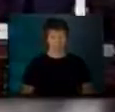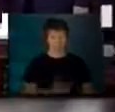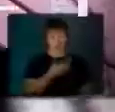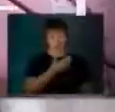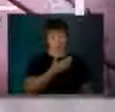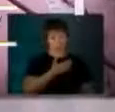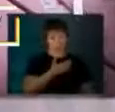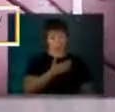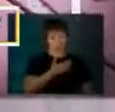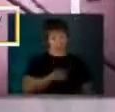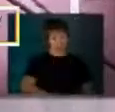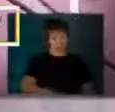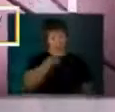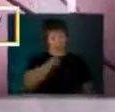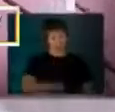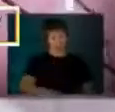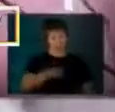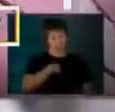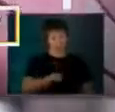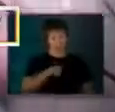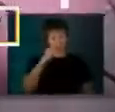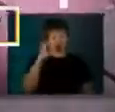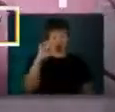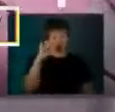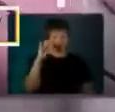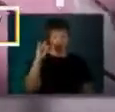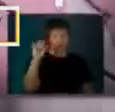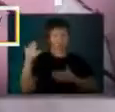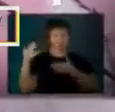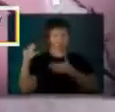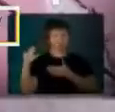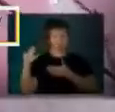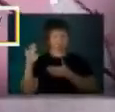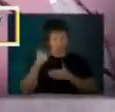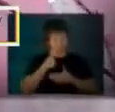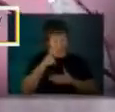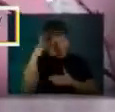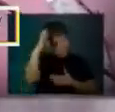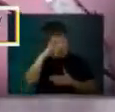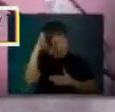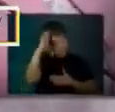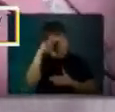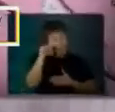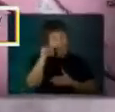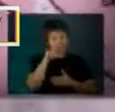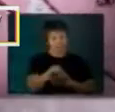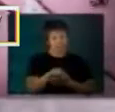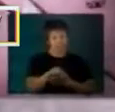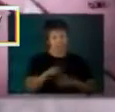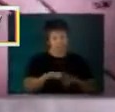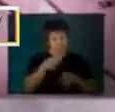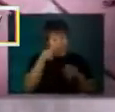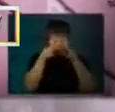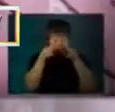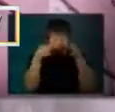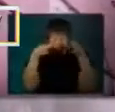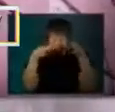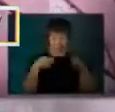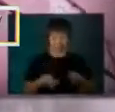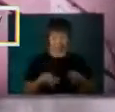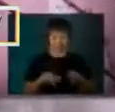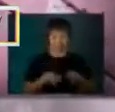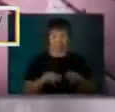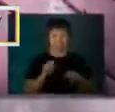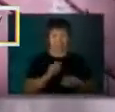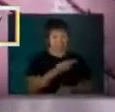Yo, José Alberto Mujica Cordano, me comprometo por mi honor a desempeñar lealmente el cargo